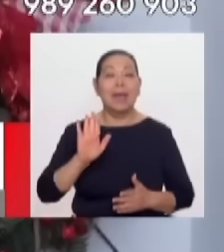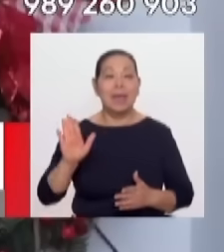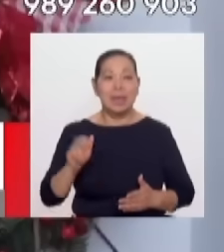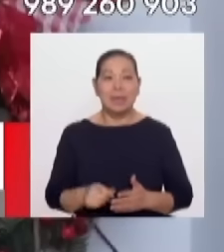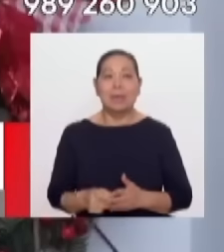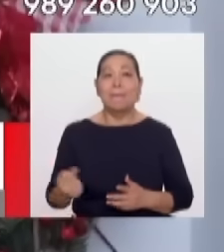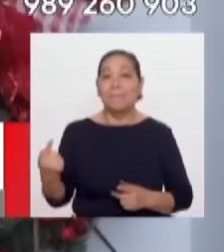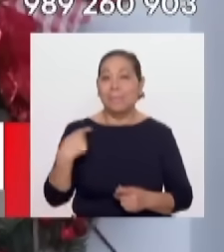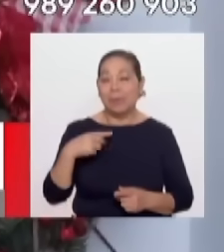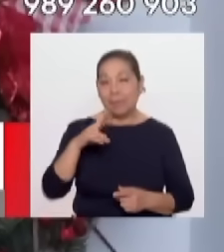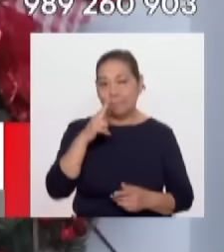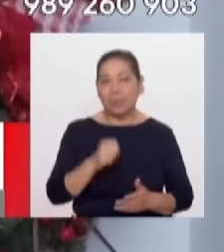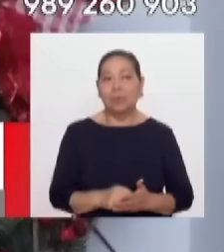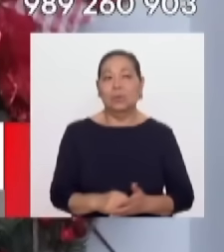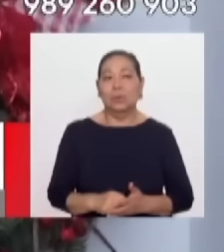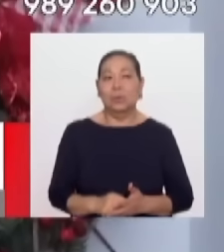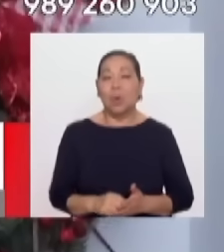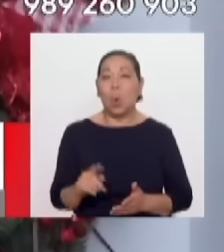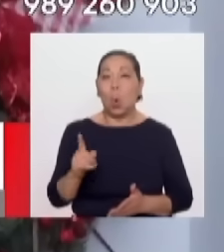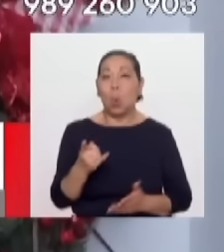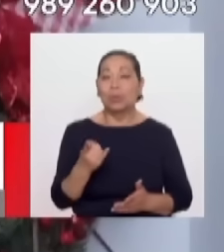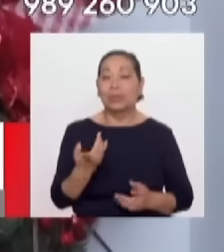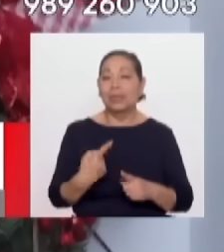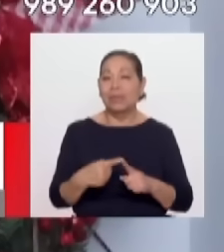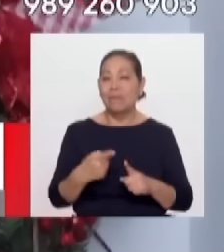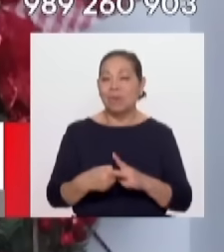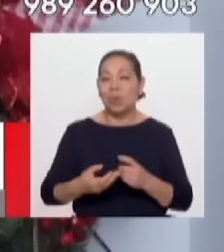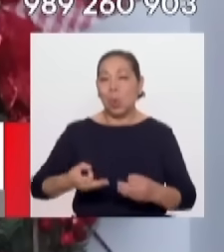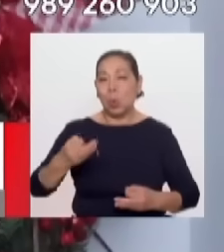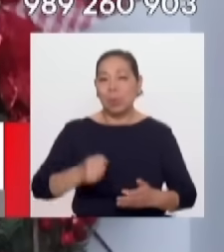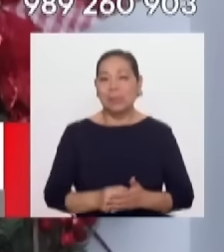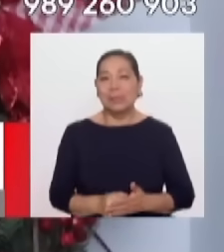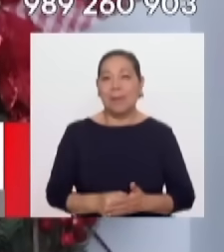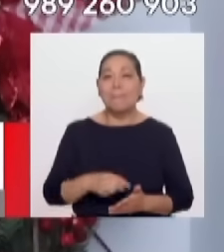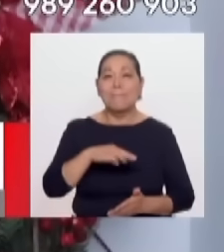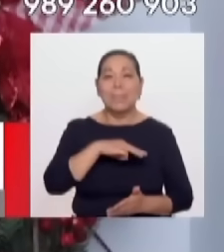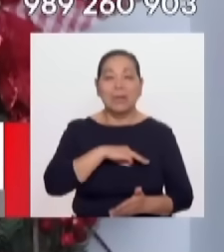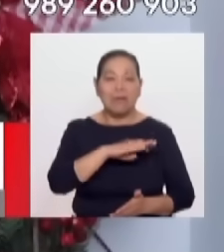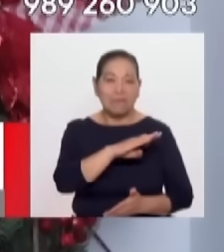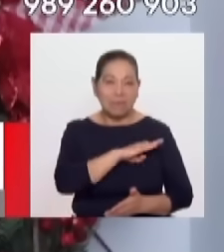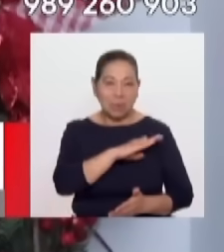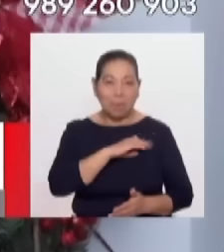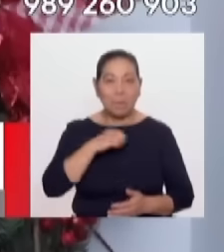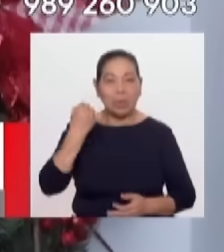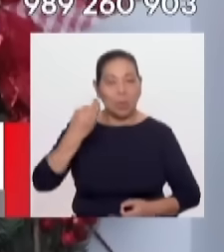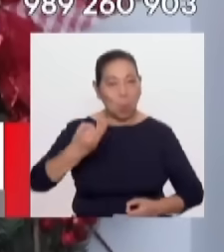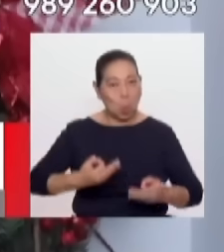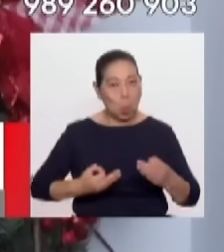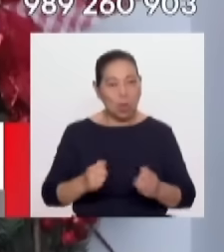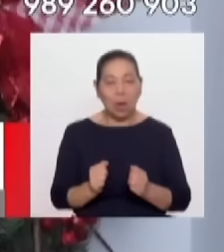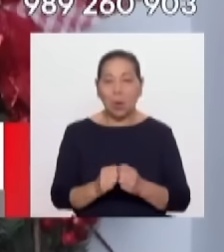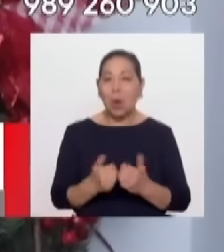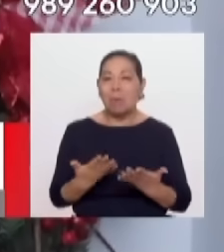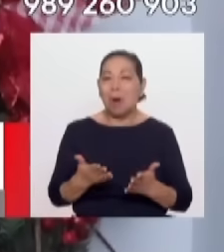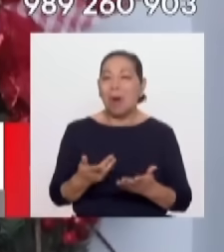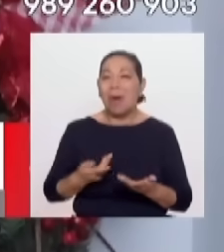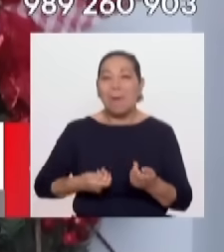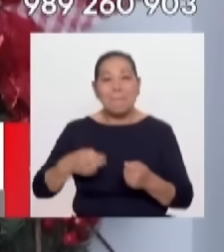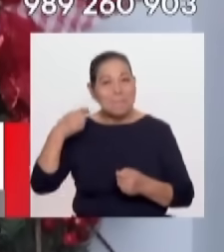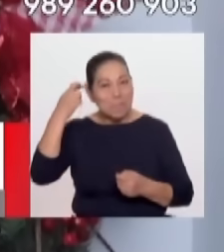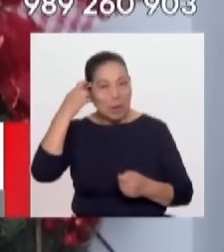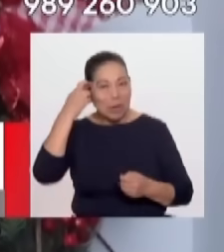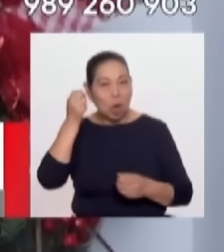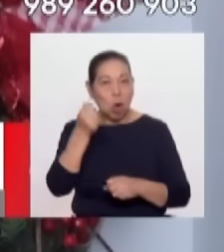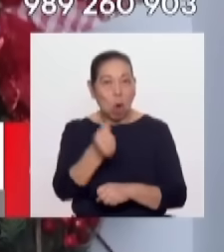los enemigos de la patria y usan las instituciones de justicia, el Ministerio Público y el Poder Judicial como armas